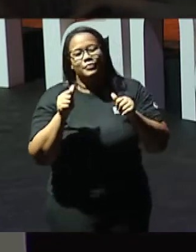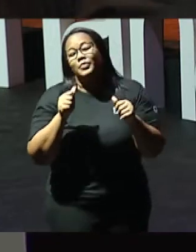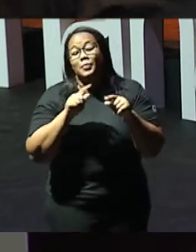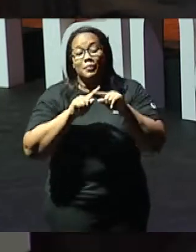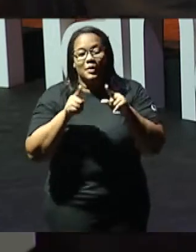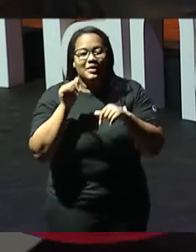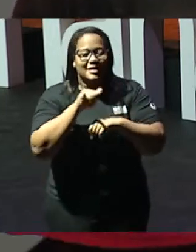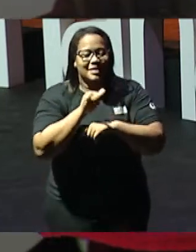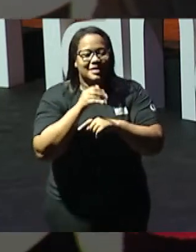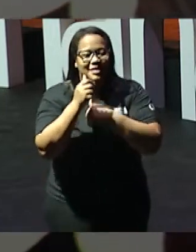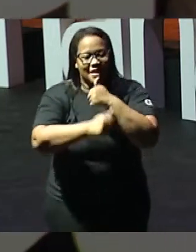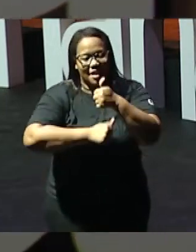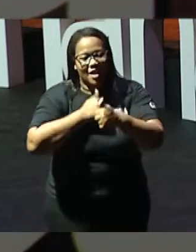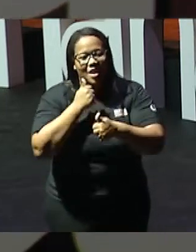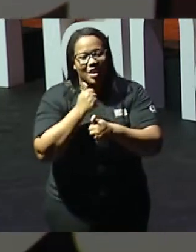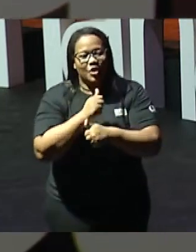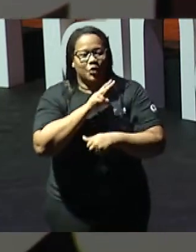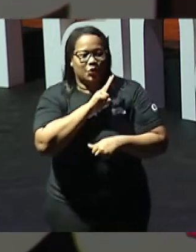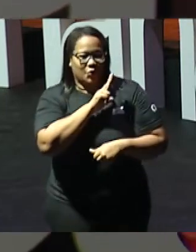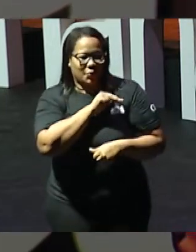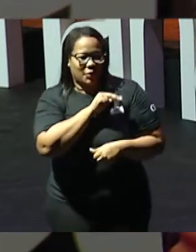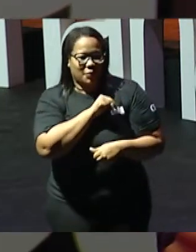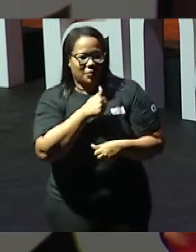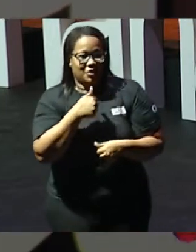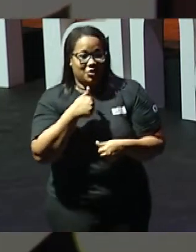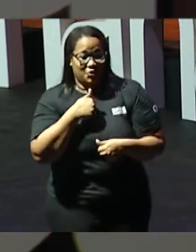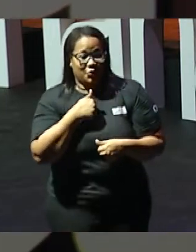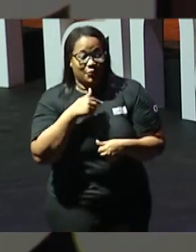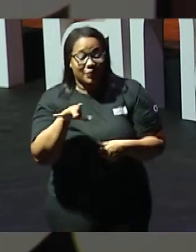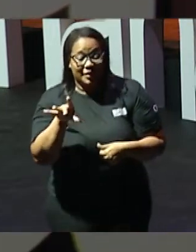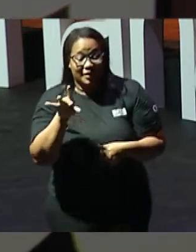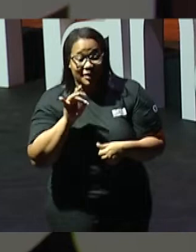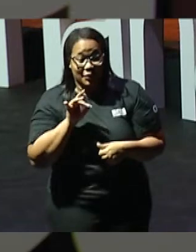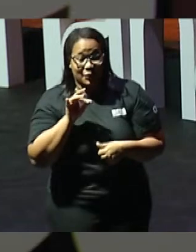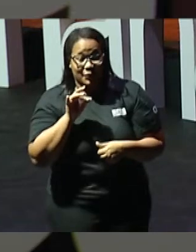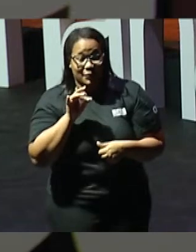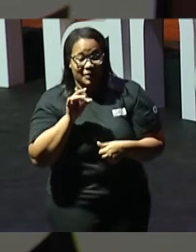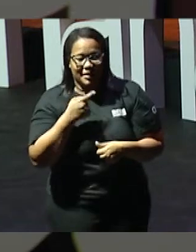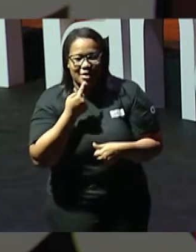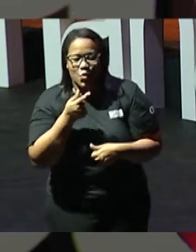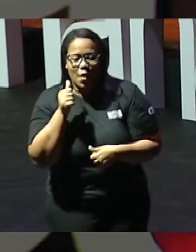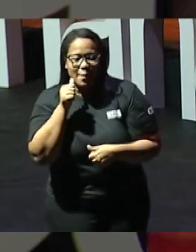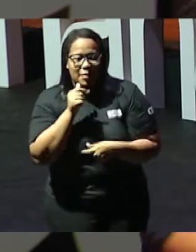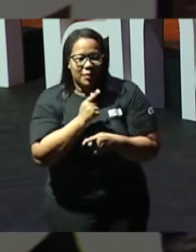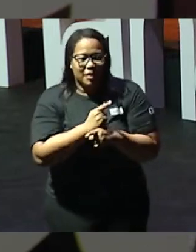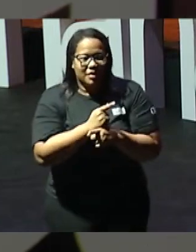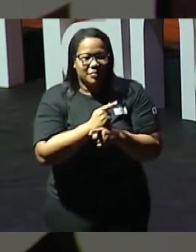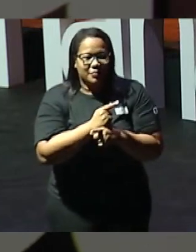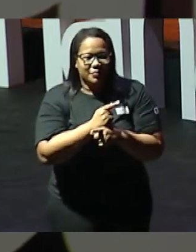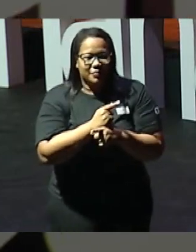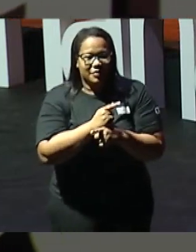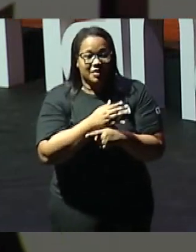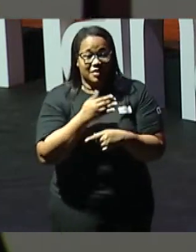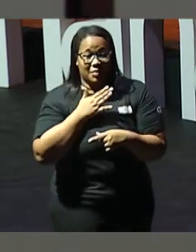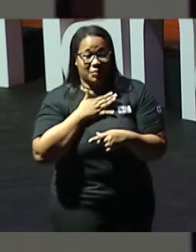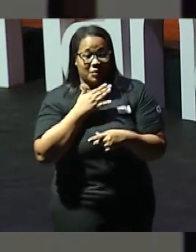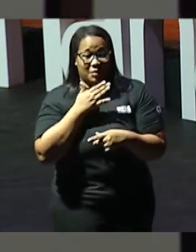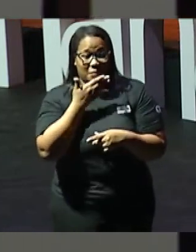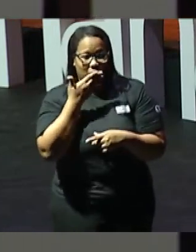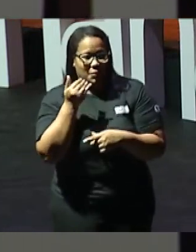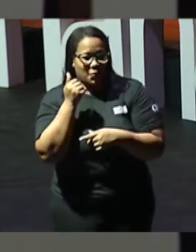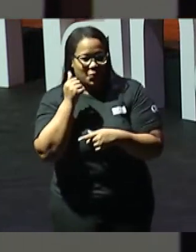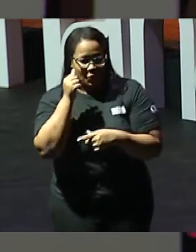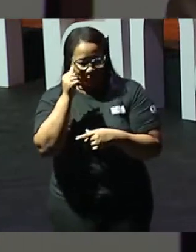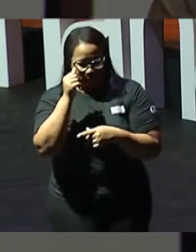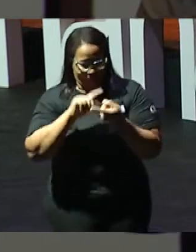en noviembre yo decido decirle a mi hermano también ma no hay mejor amigo loco